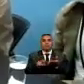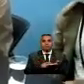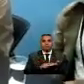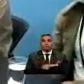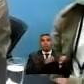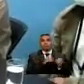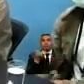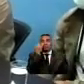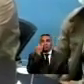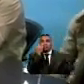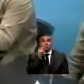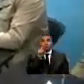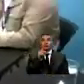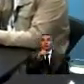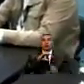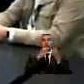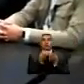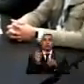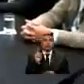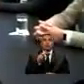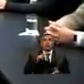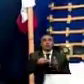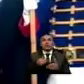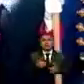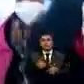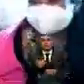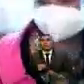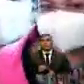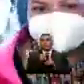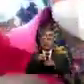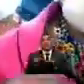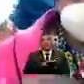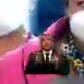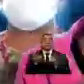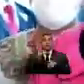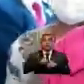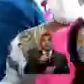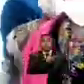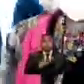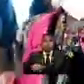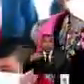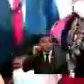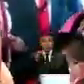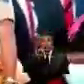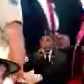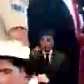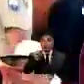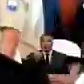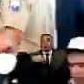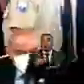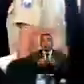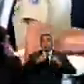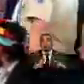la organización indígena envió solo una comisión que llamó de alto nivel. En la reunión de octubre, por primera vez, el presidente Guillermo Lasso y Leonidas Issa se